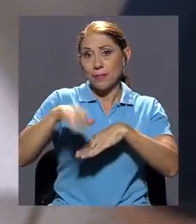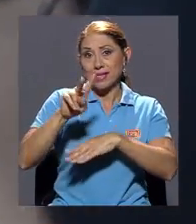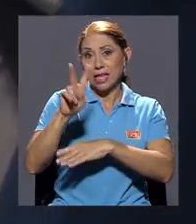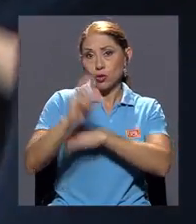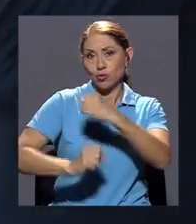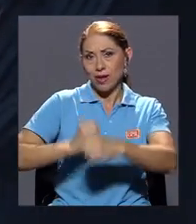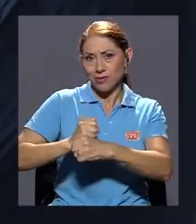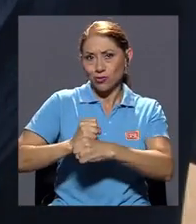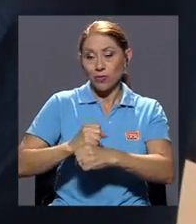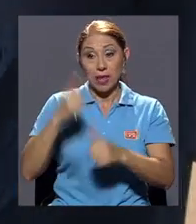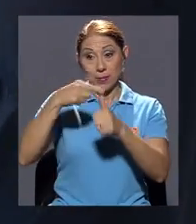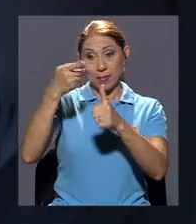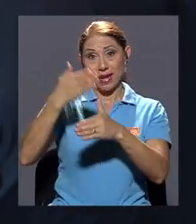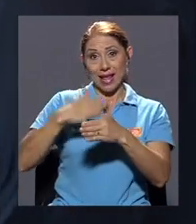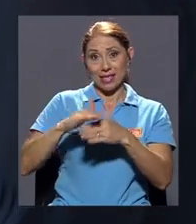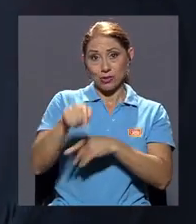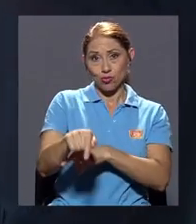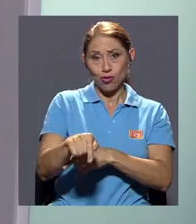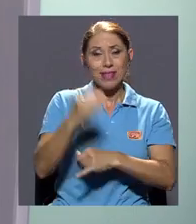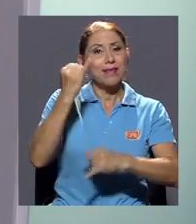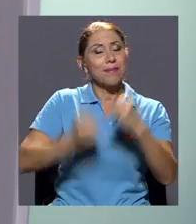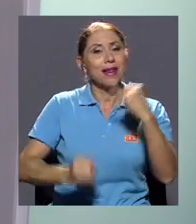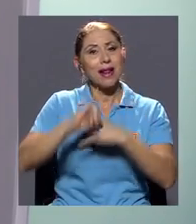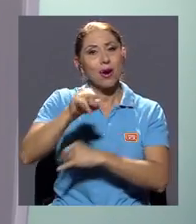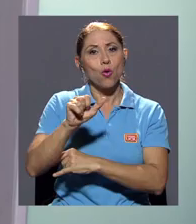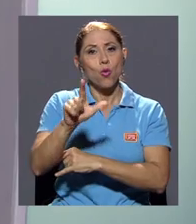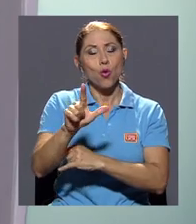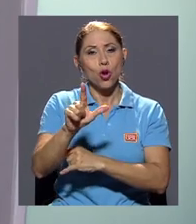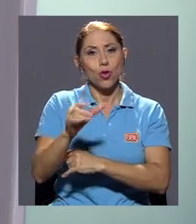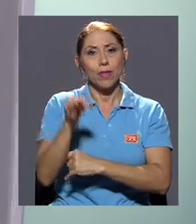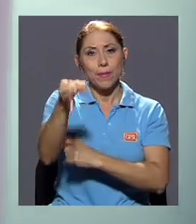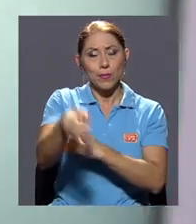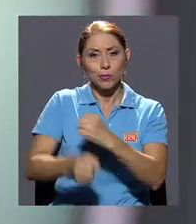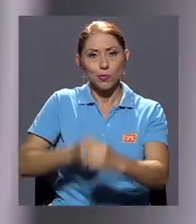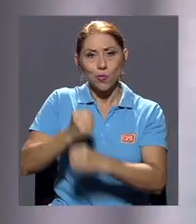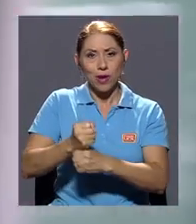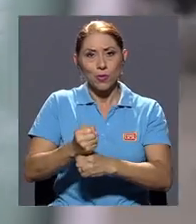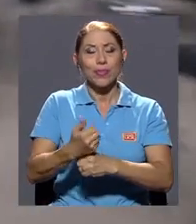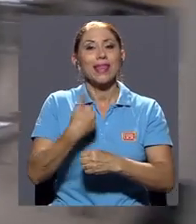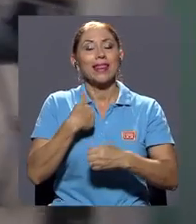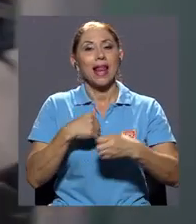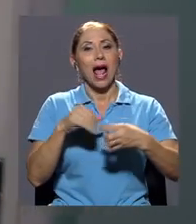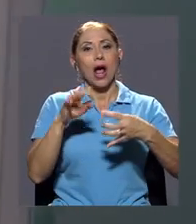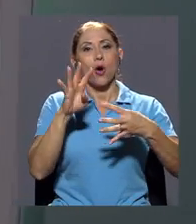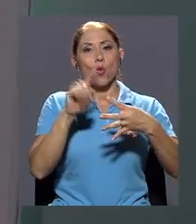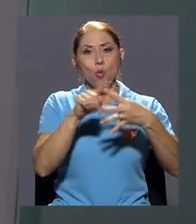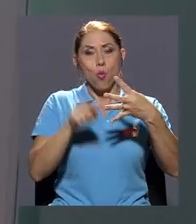Esta primera edición concluirá en julio del 2019 y constará de 4 módulos.